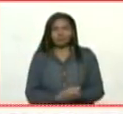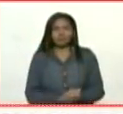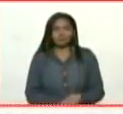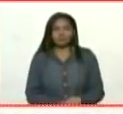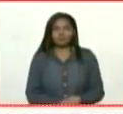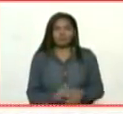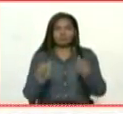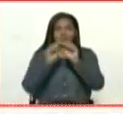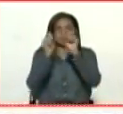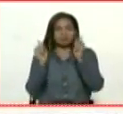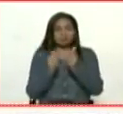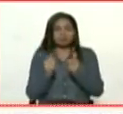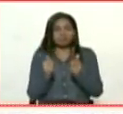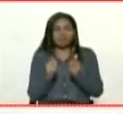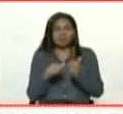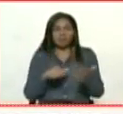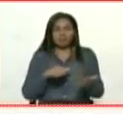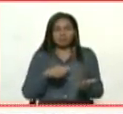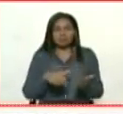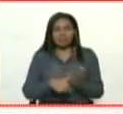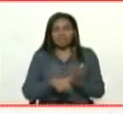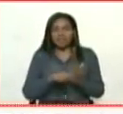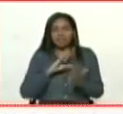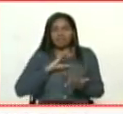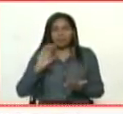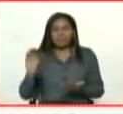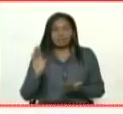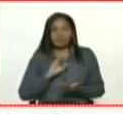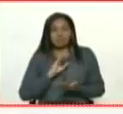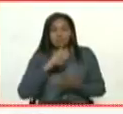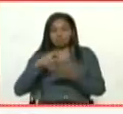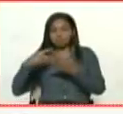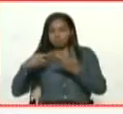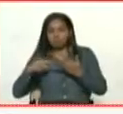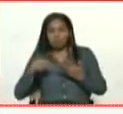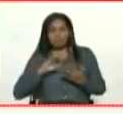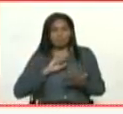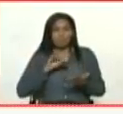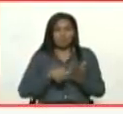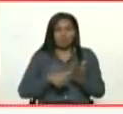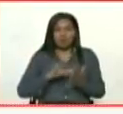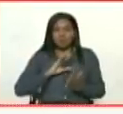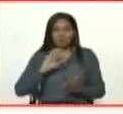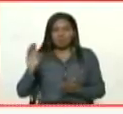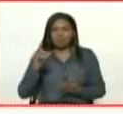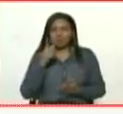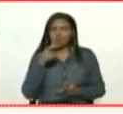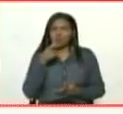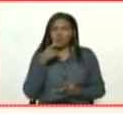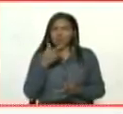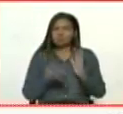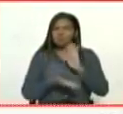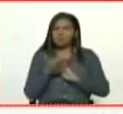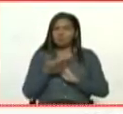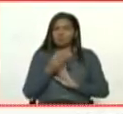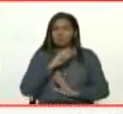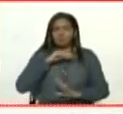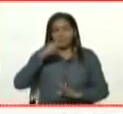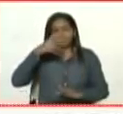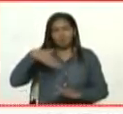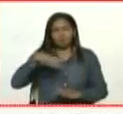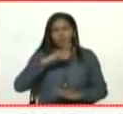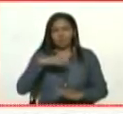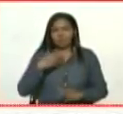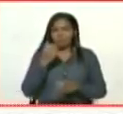del sistema del carnet de la patria, del monedero patria y de la billetera móvil, me hiciera un comentario importante para nuestro pueblo. ¿Qué